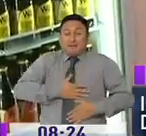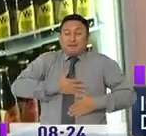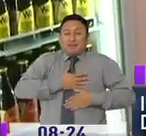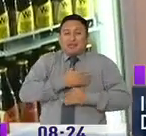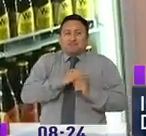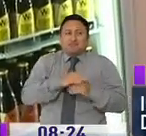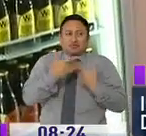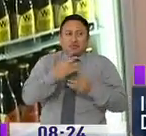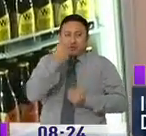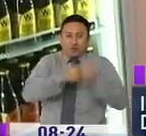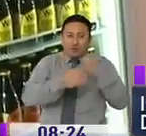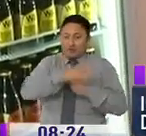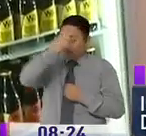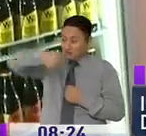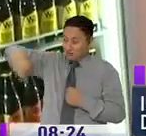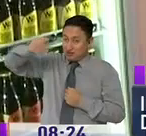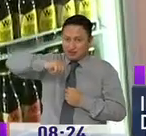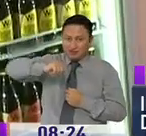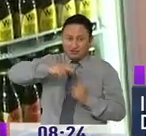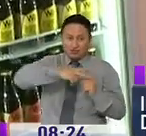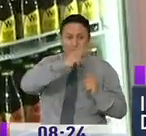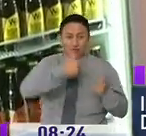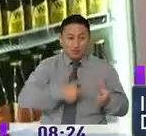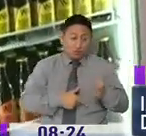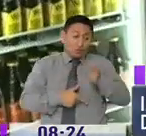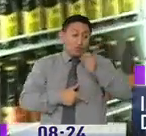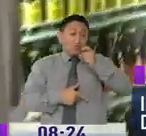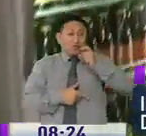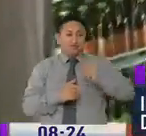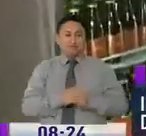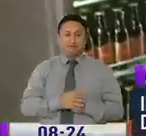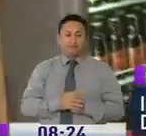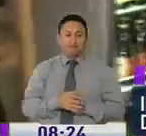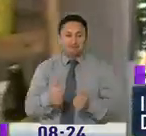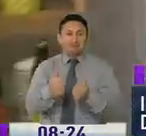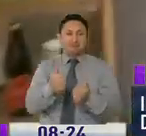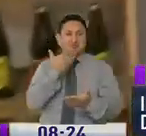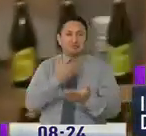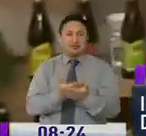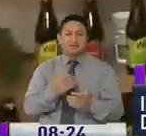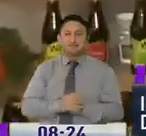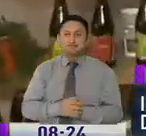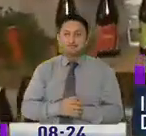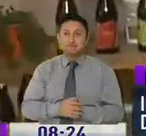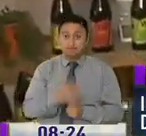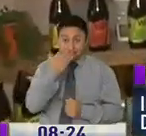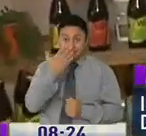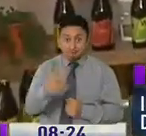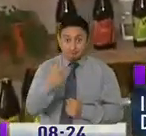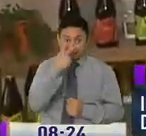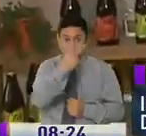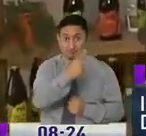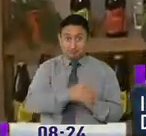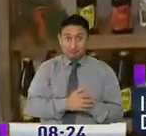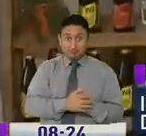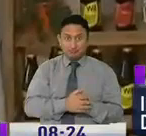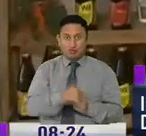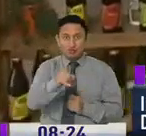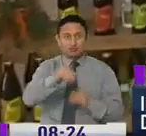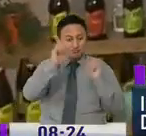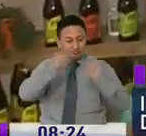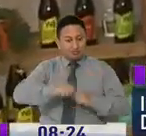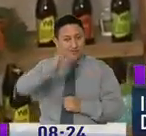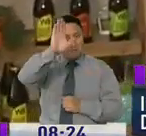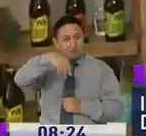con toda la deliciosa comida que va a haber en esta feria. Seguro que sí, muchísimas gracias. Ahí lo tienen, amigos televidentes, así que no se pueden